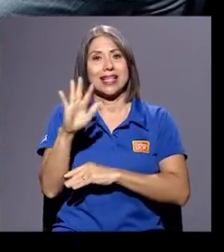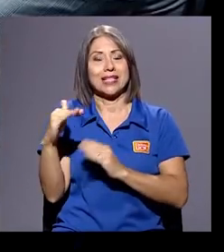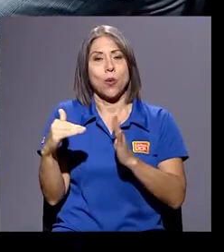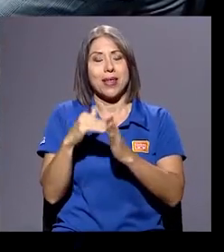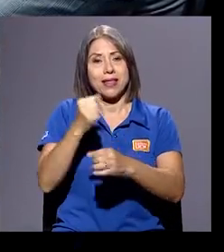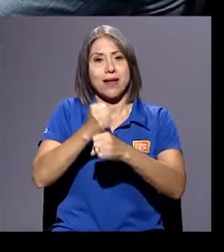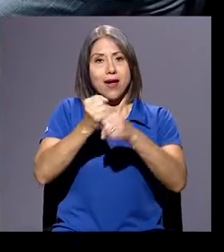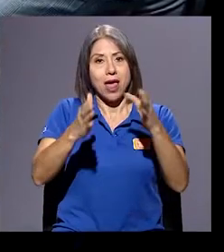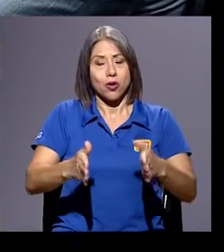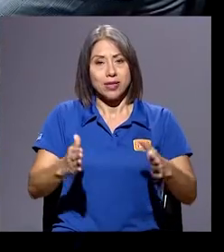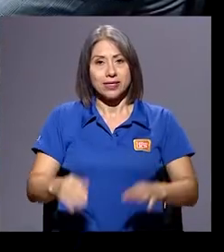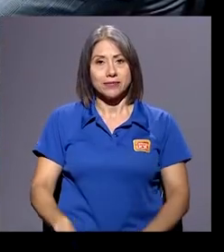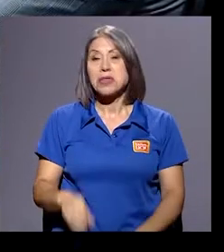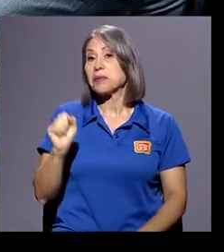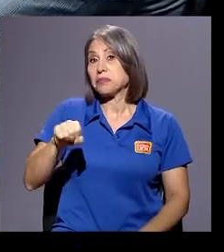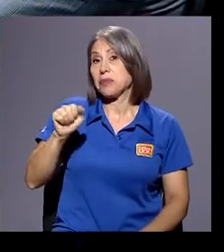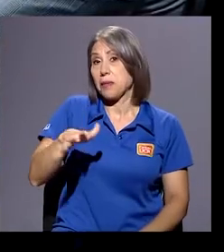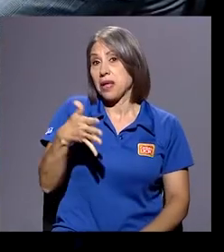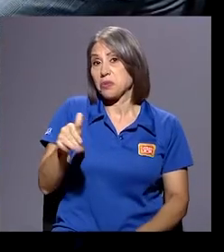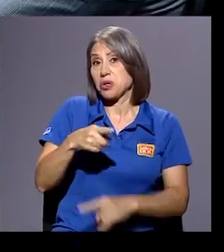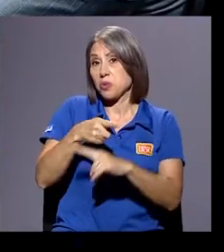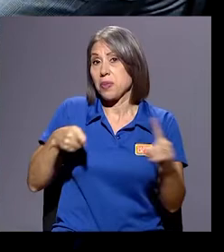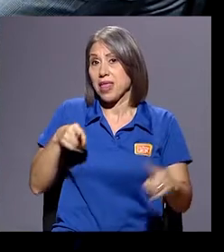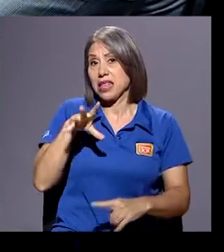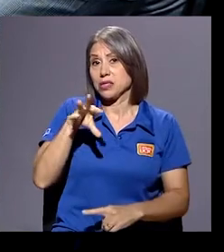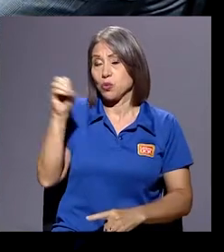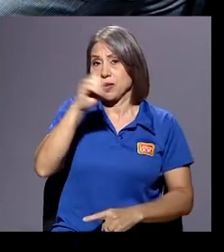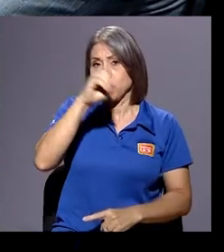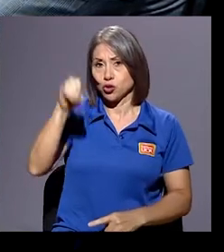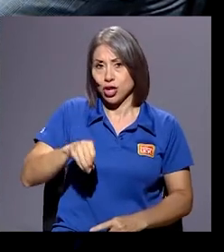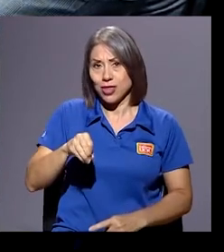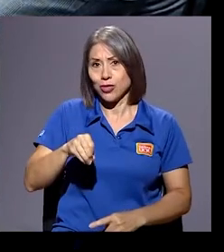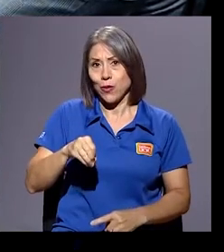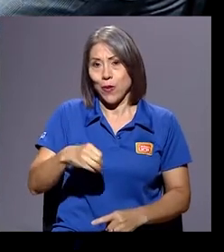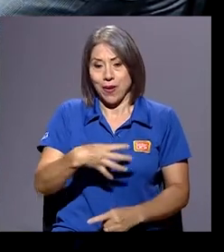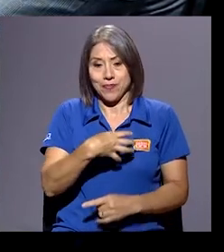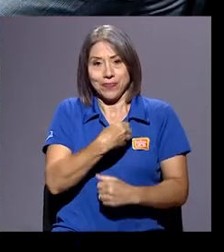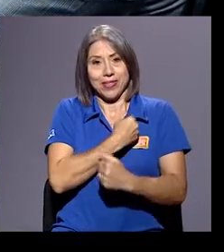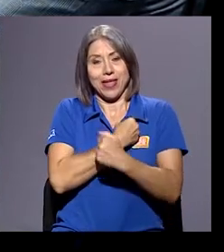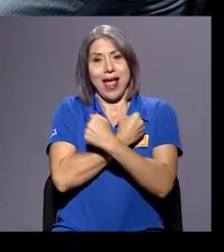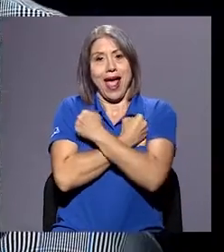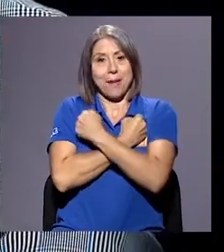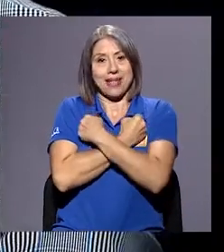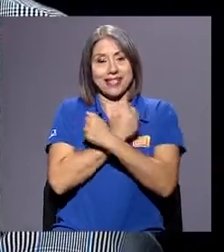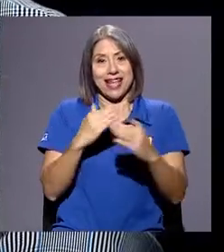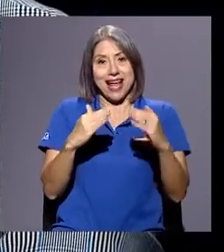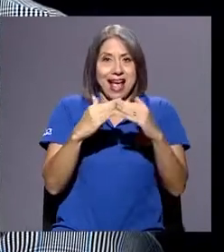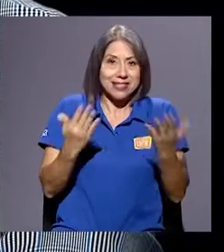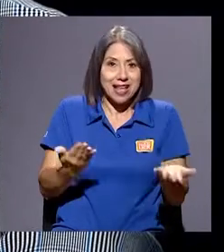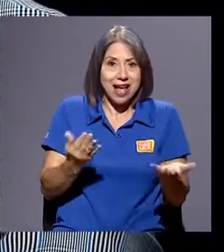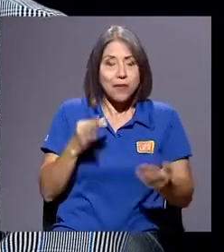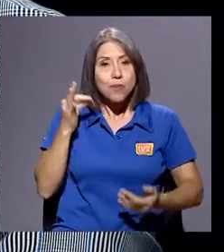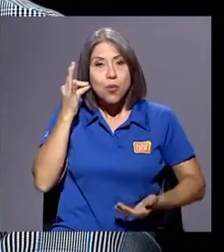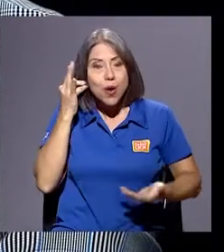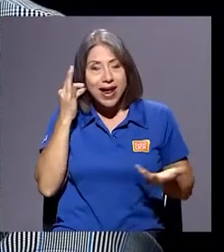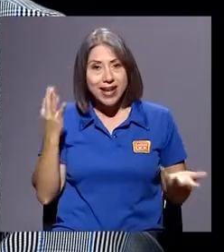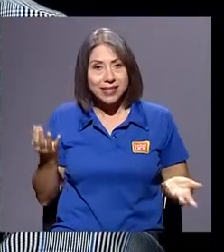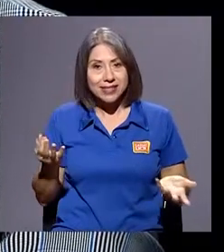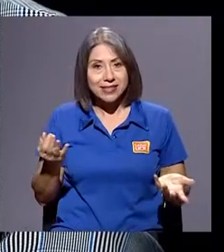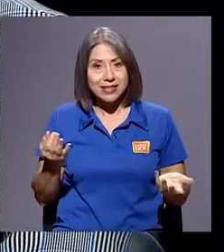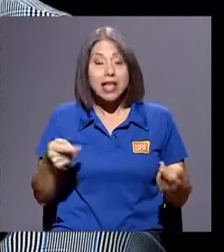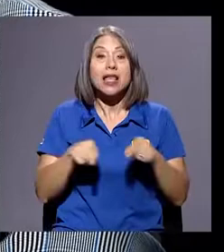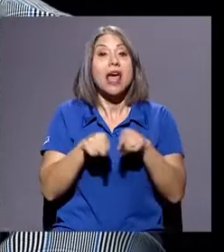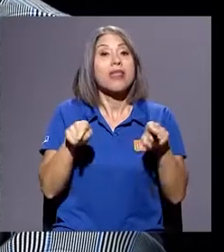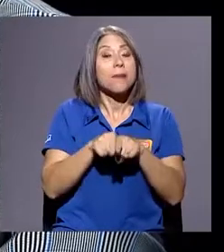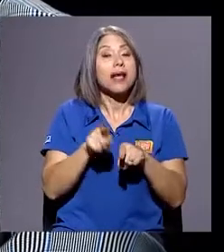los cuales cerca del 50% son además amas de casa, mujeres, lo cual, y además de un